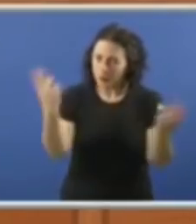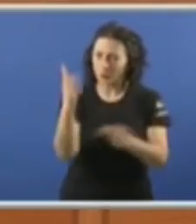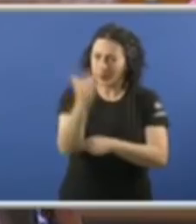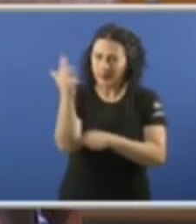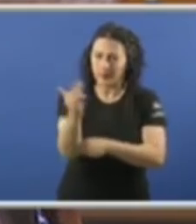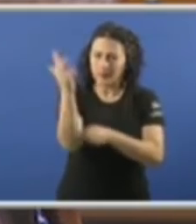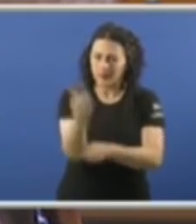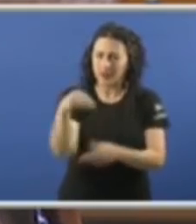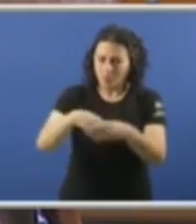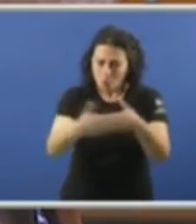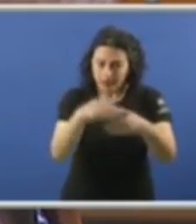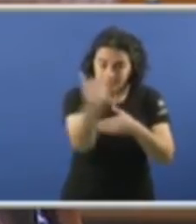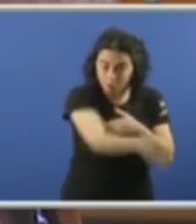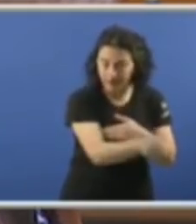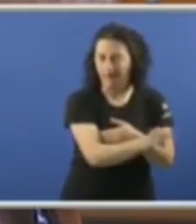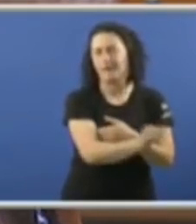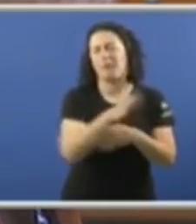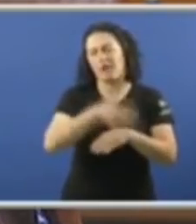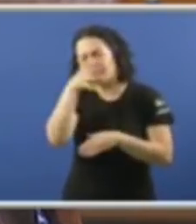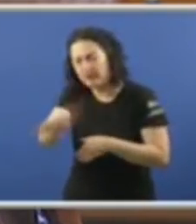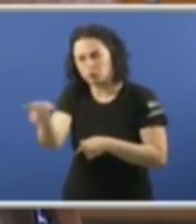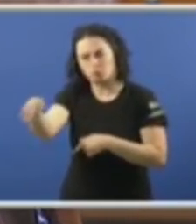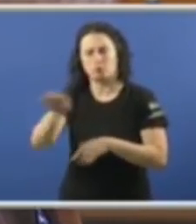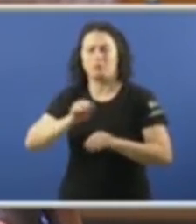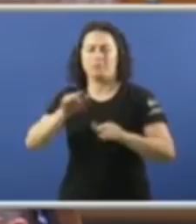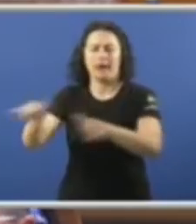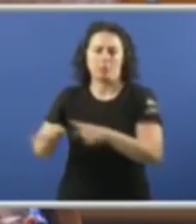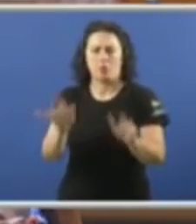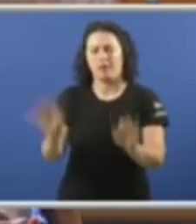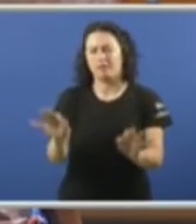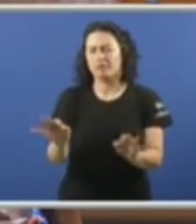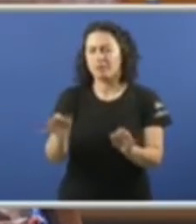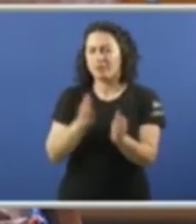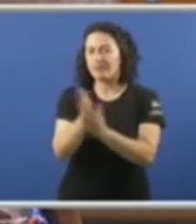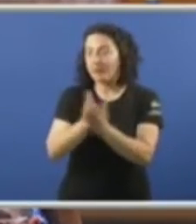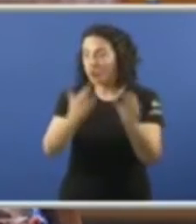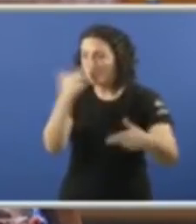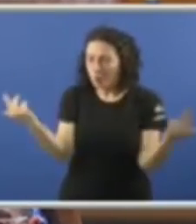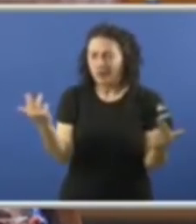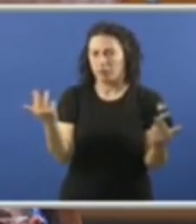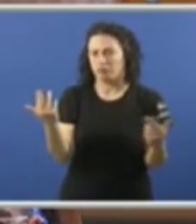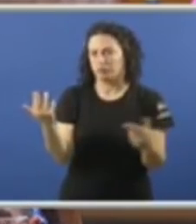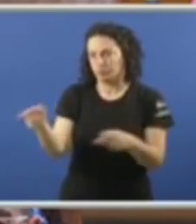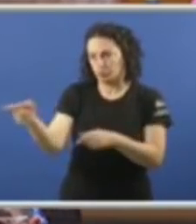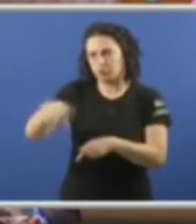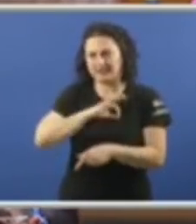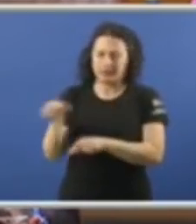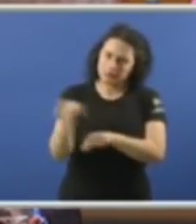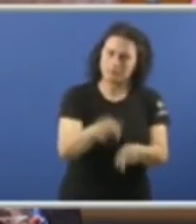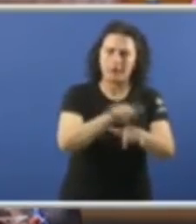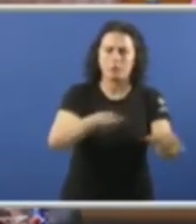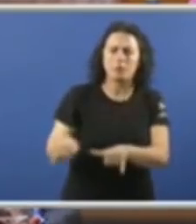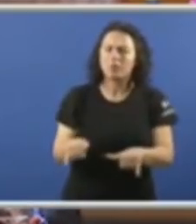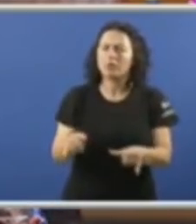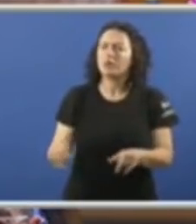un ano nas portas, para denunciar a manipulación a que someten os medios públicos deste país. E a min non me van